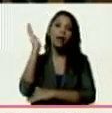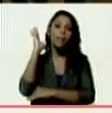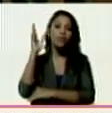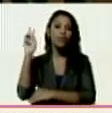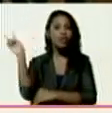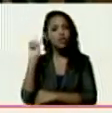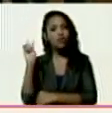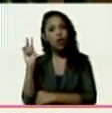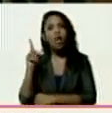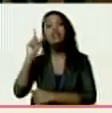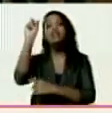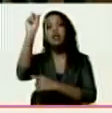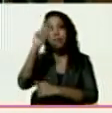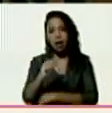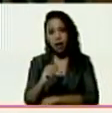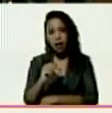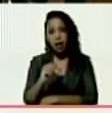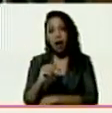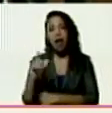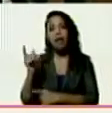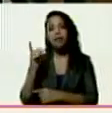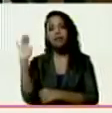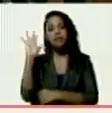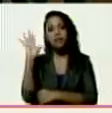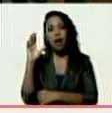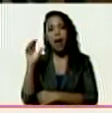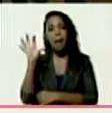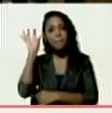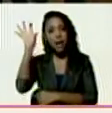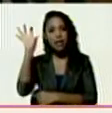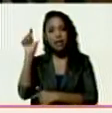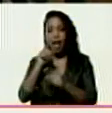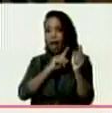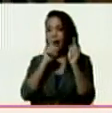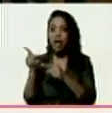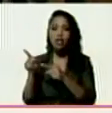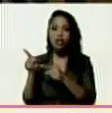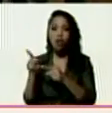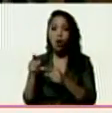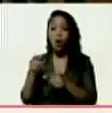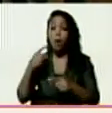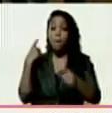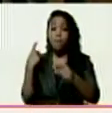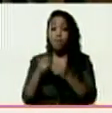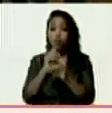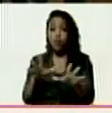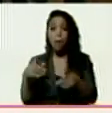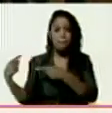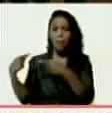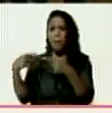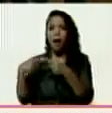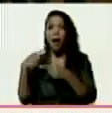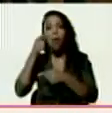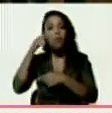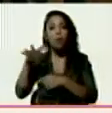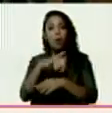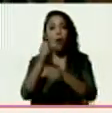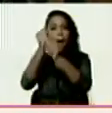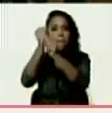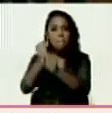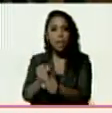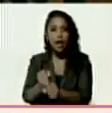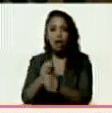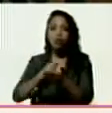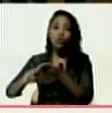venezolano, pero también despolarizar al país. Porque mientras esos extremos pelean, hay un pueblo allá que espera por